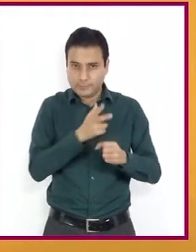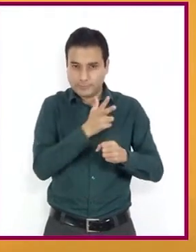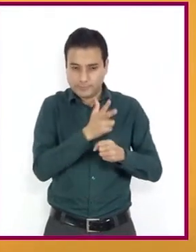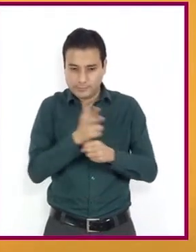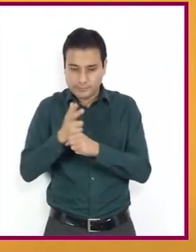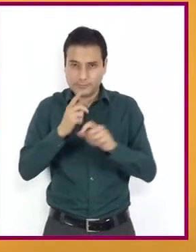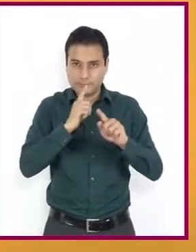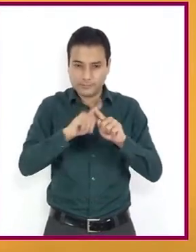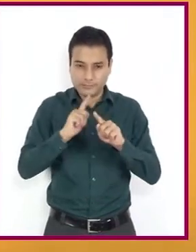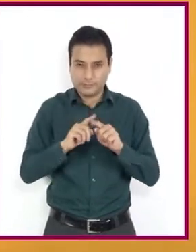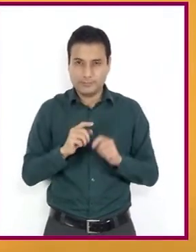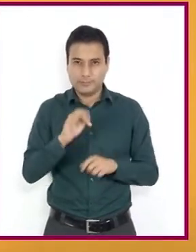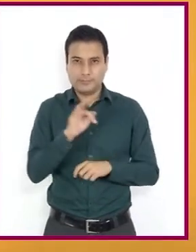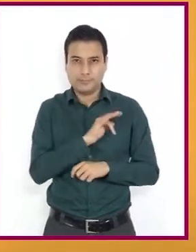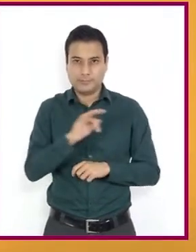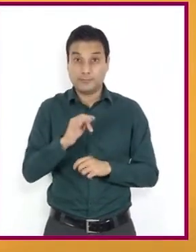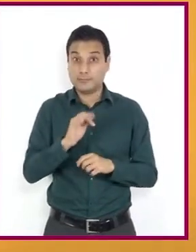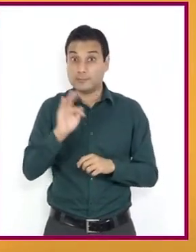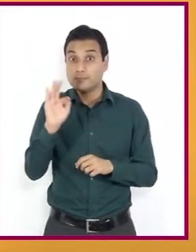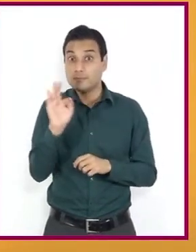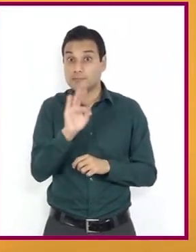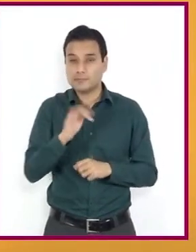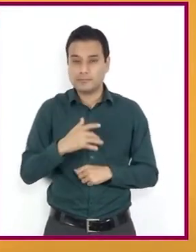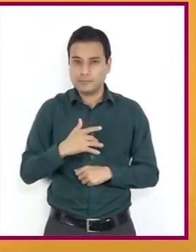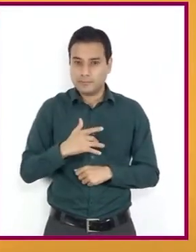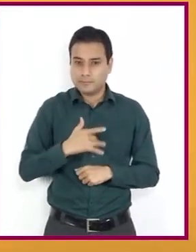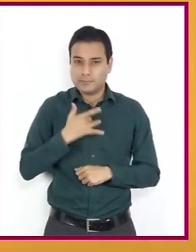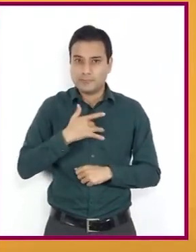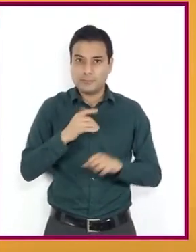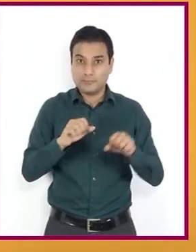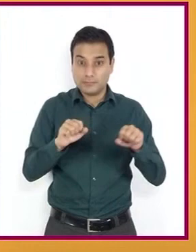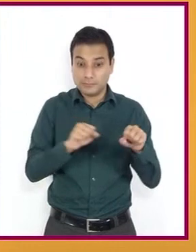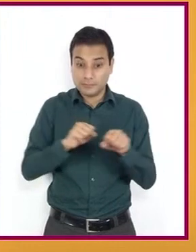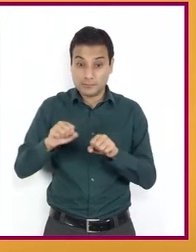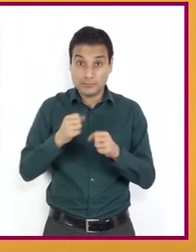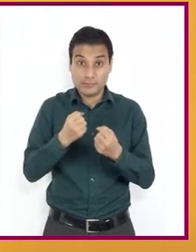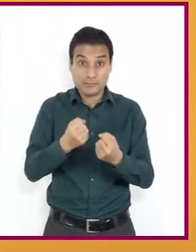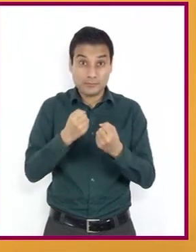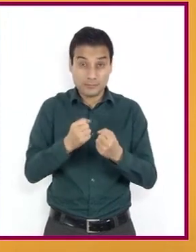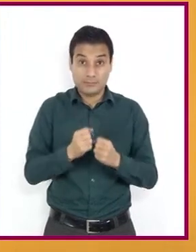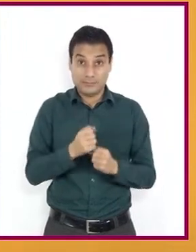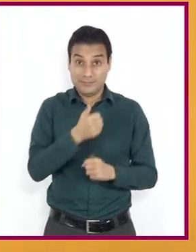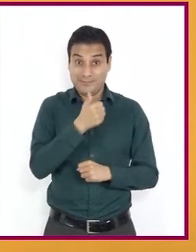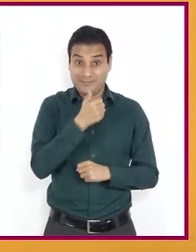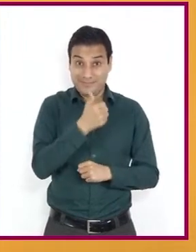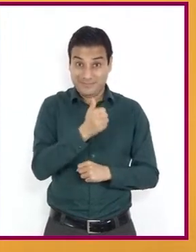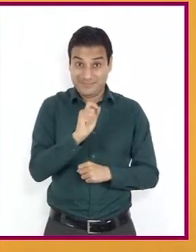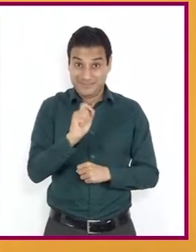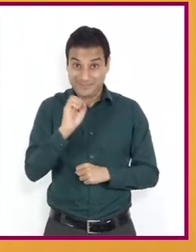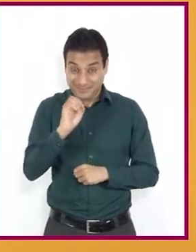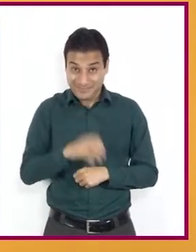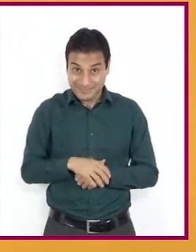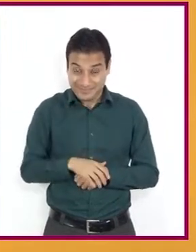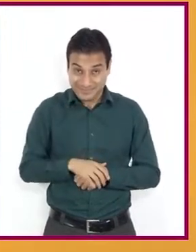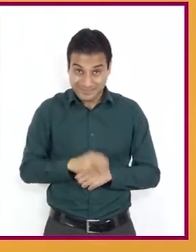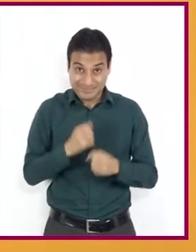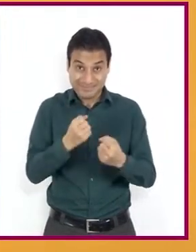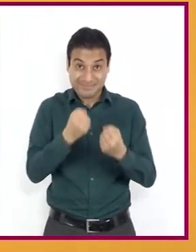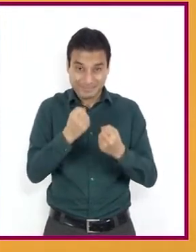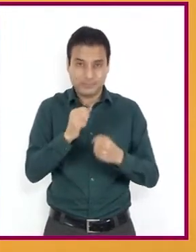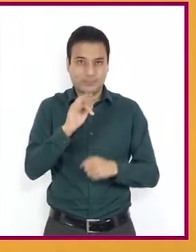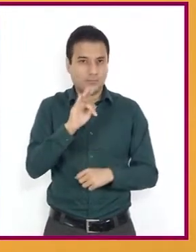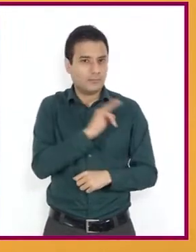de la Tierra y cuando detectan alguno que pueda convertirse en un sismo de 6 grados en la escala Richter,